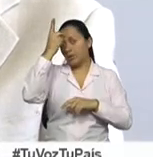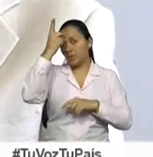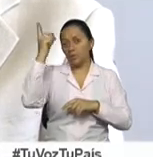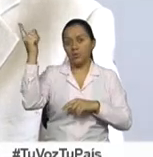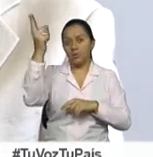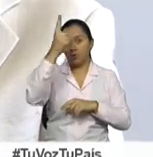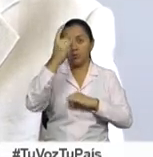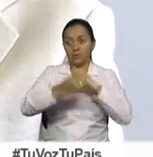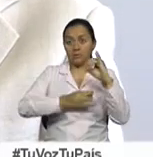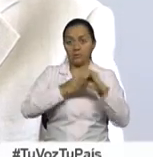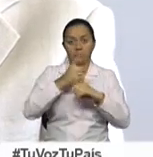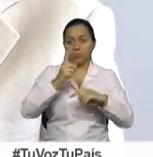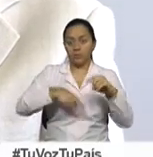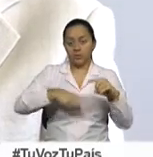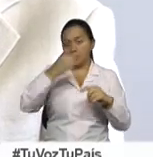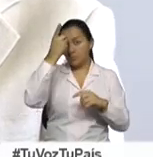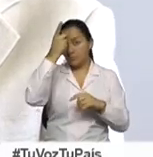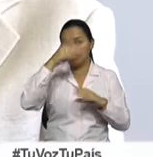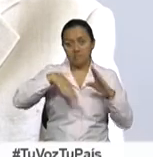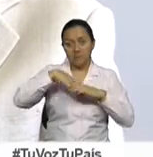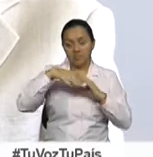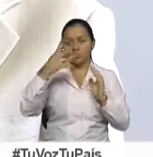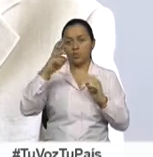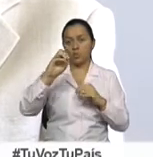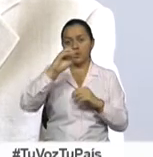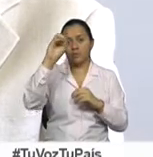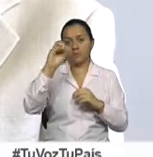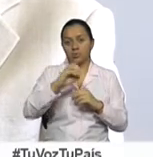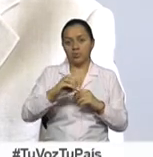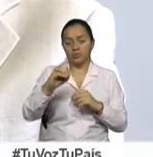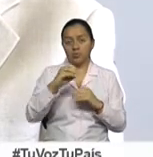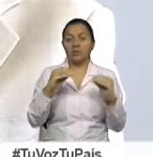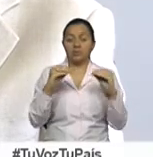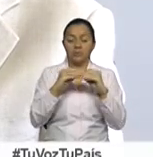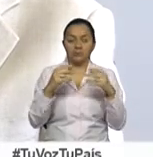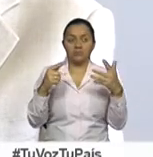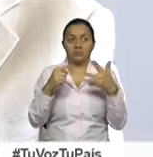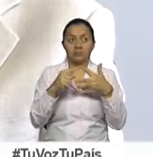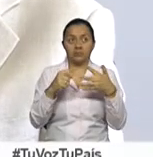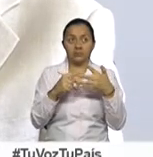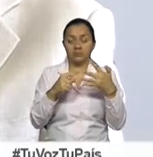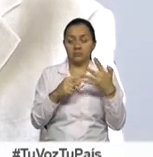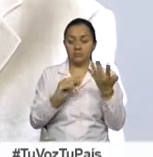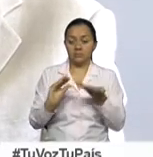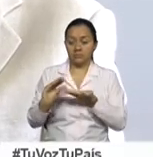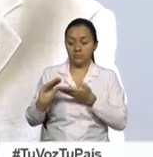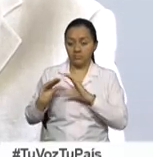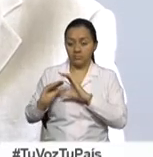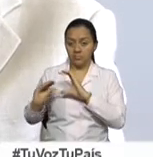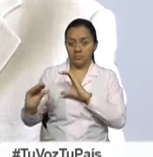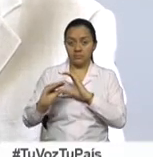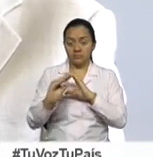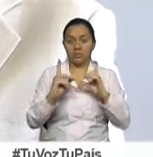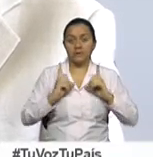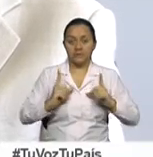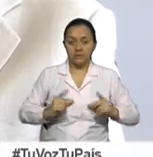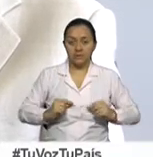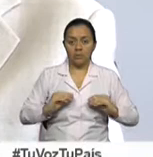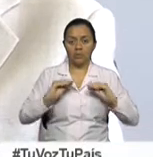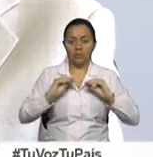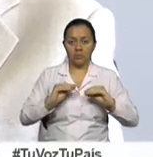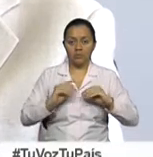externa respecto del PIB, que verifiquemos que se den las asignaciones correspondientes para salud, para educación,